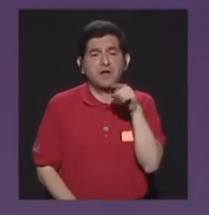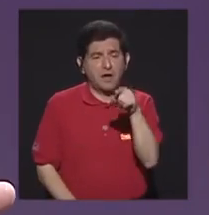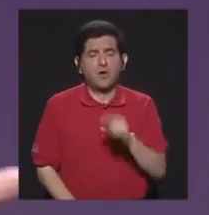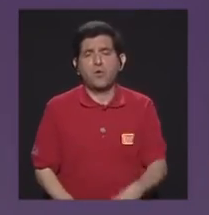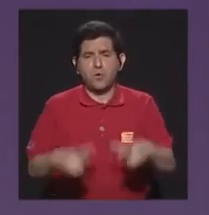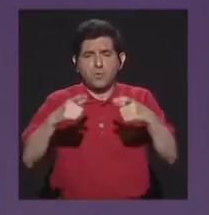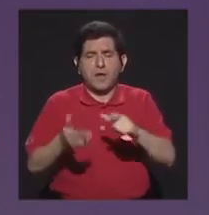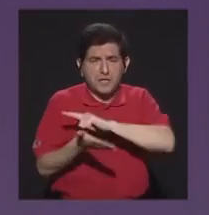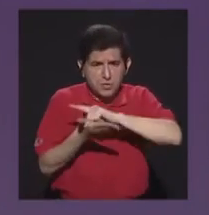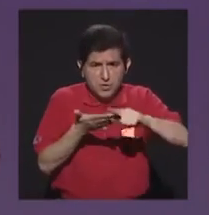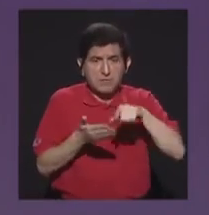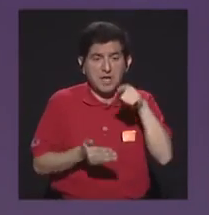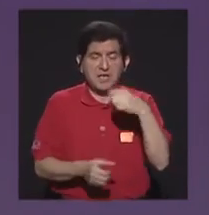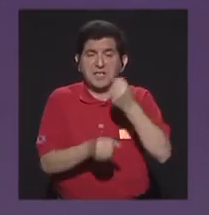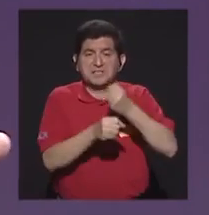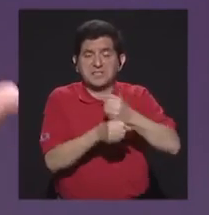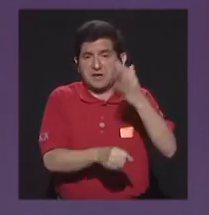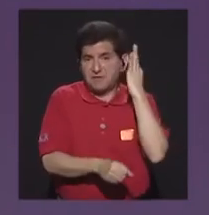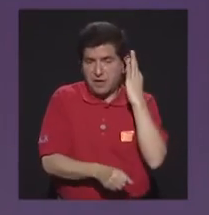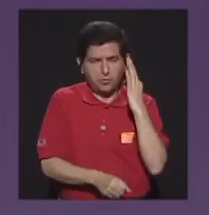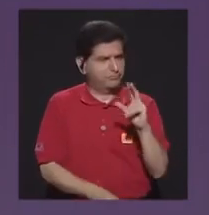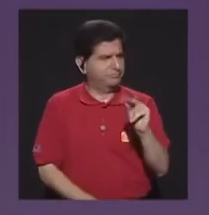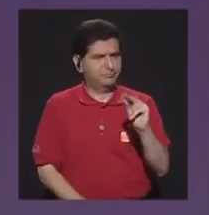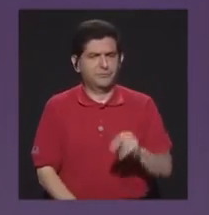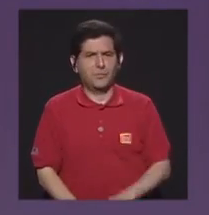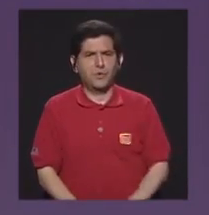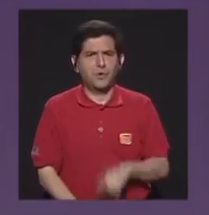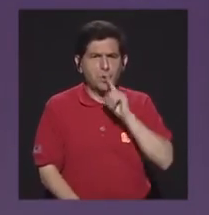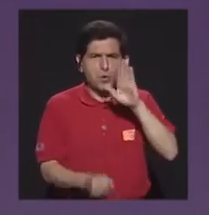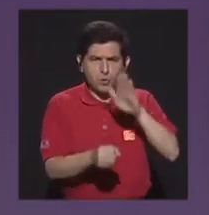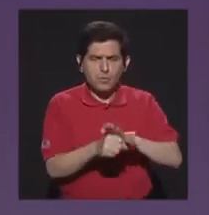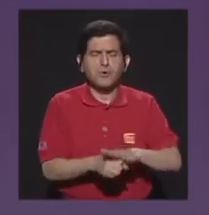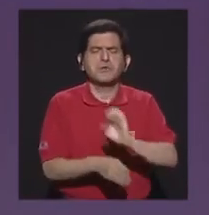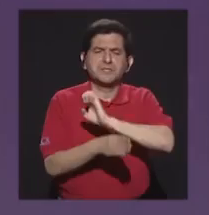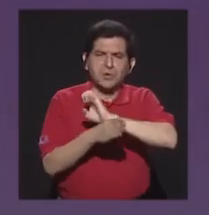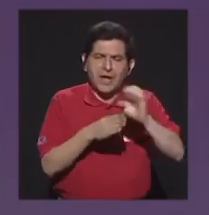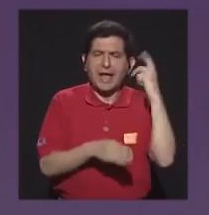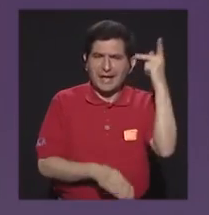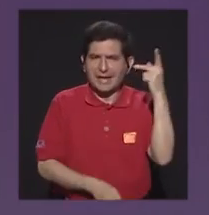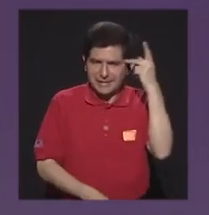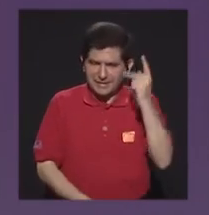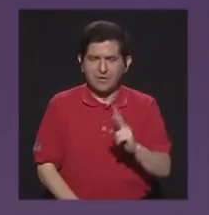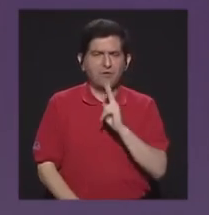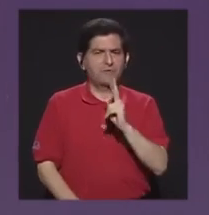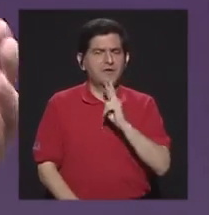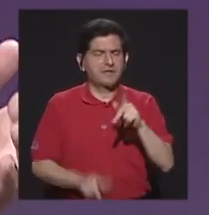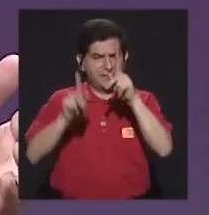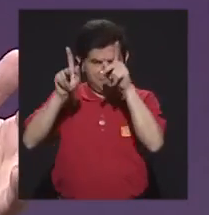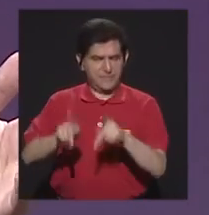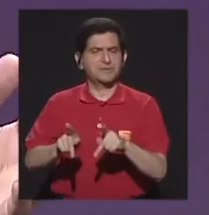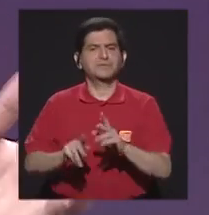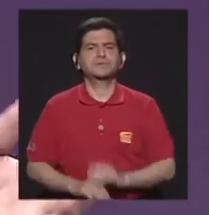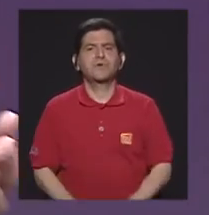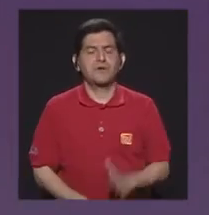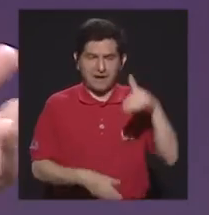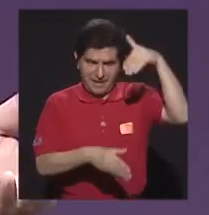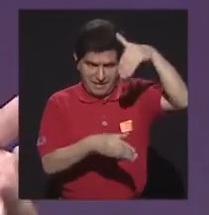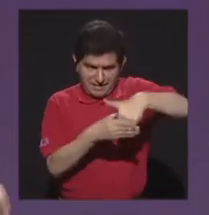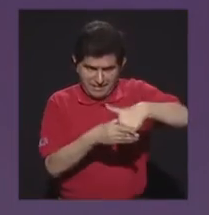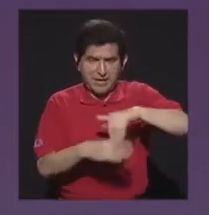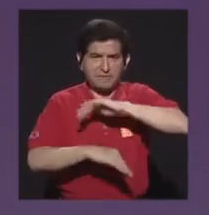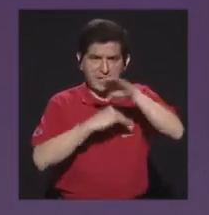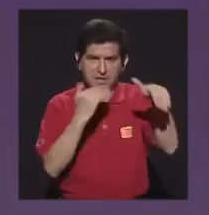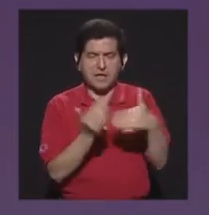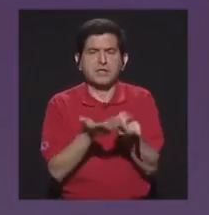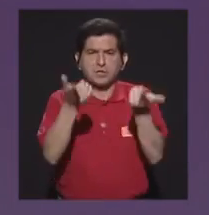mujeres, pues desde ahí debe existir un compromiso no solamente ético y político y real como persona para intervenir todos